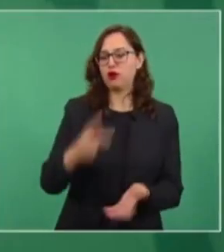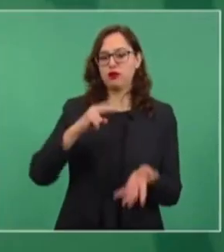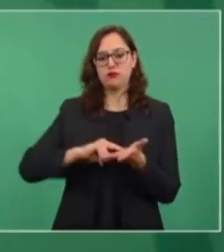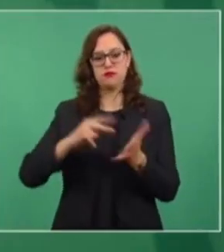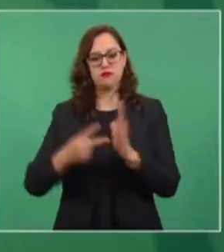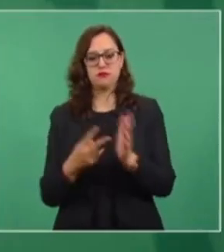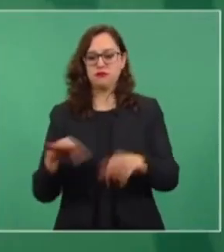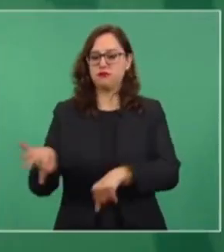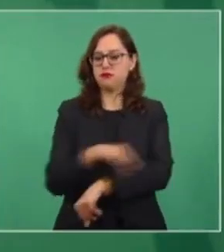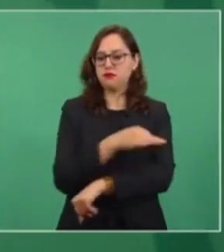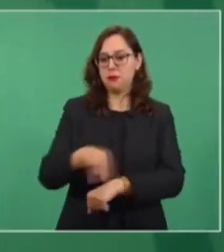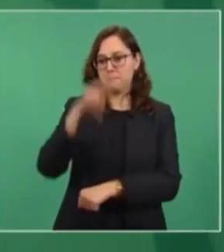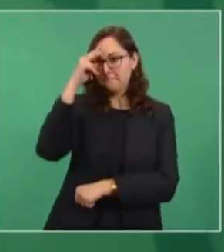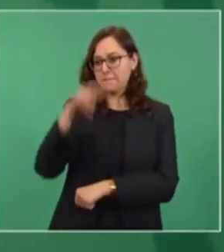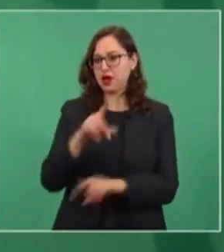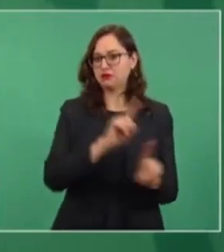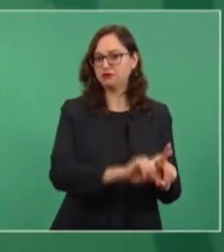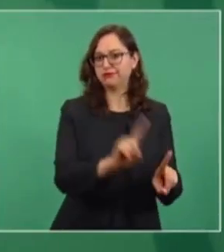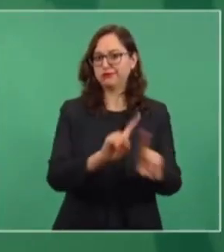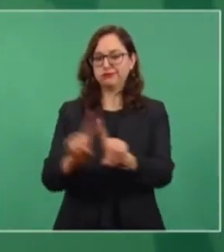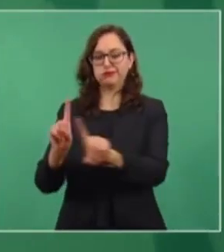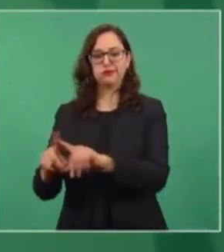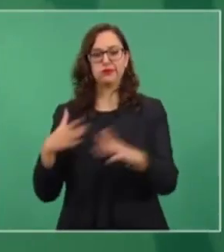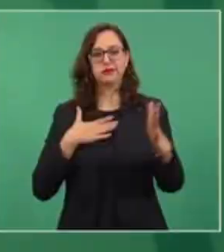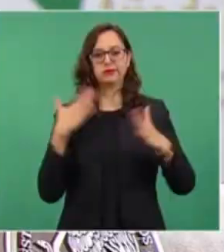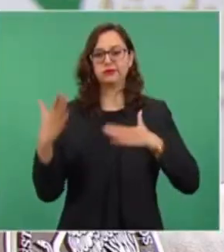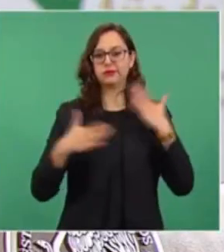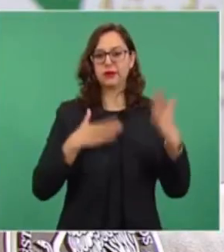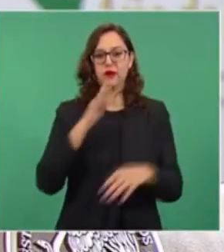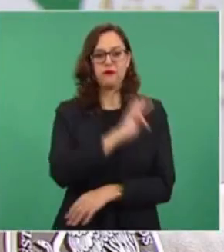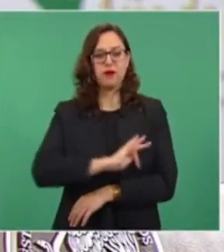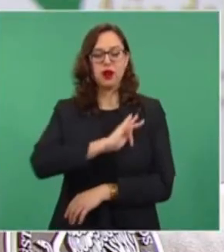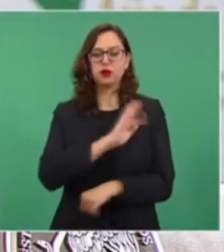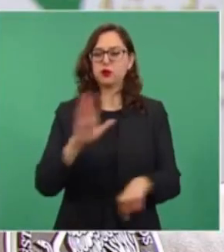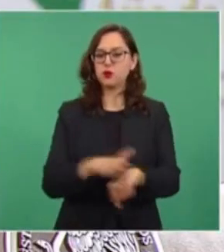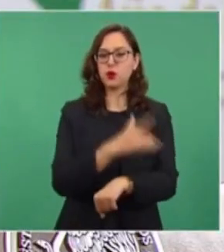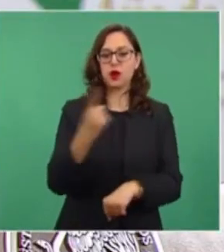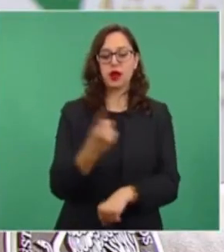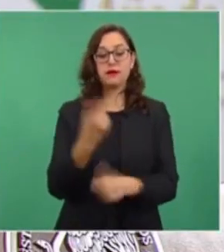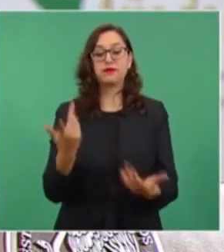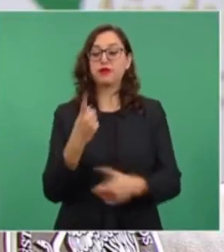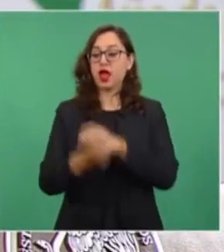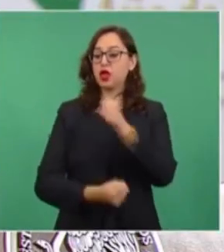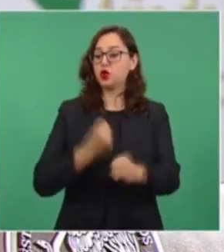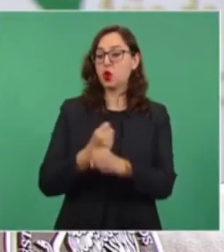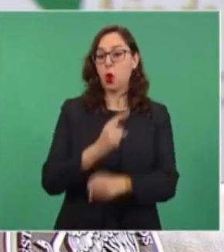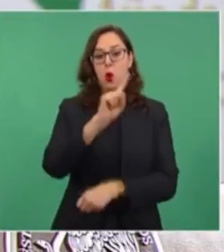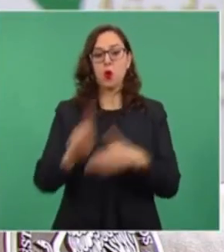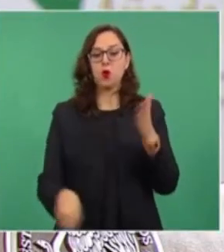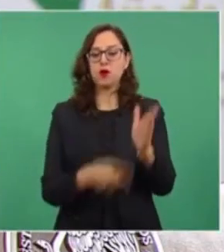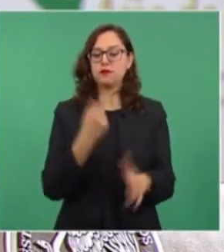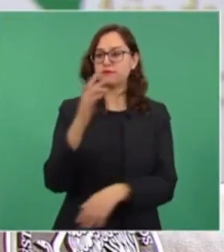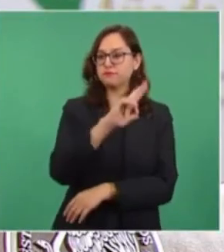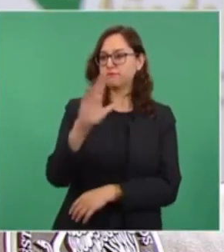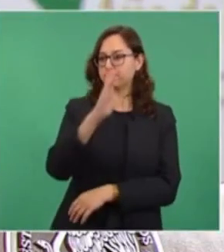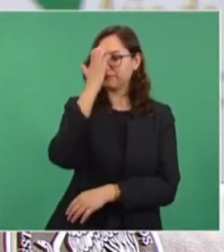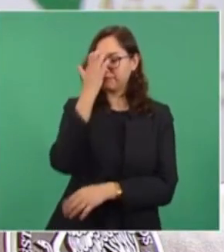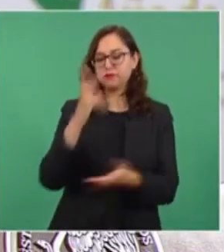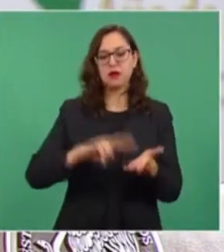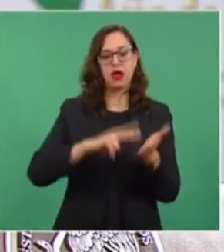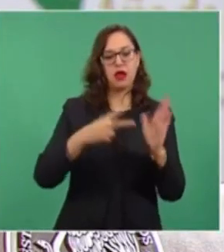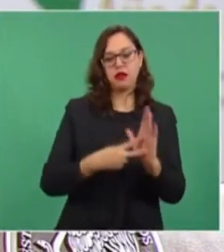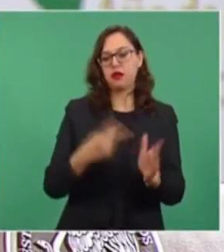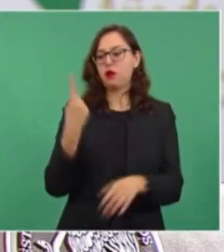mexicanos. Una vez al año se reconoce la trayectoria profesional y la excelencia en el ejercicio de un arquitecto y de